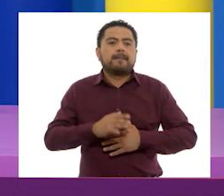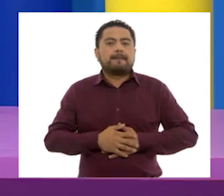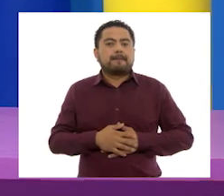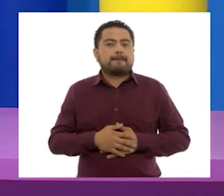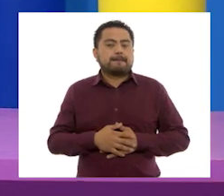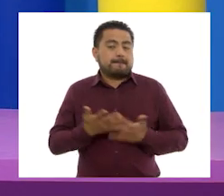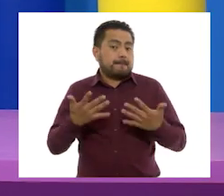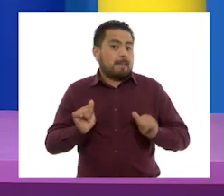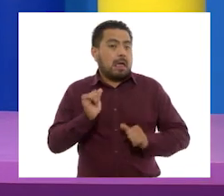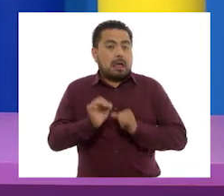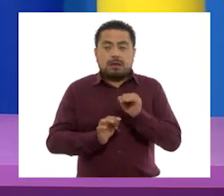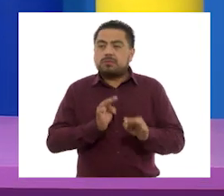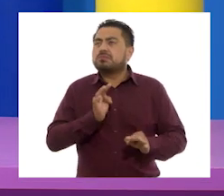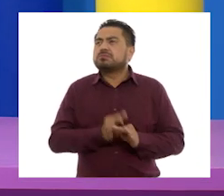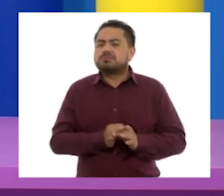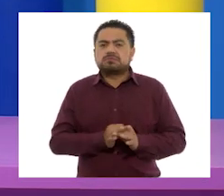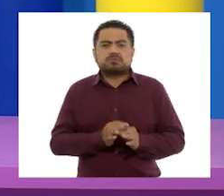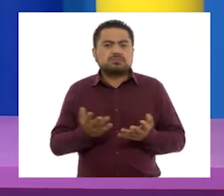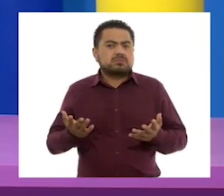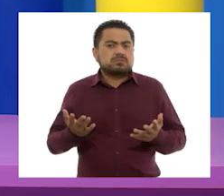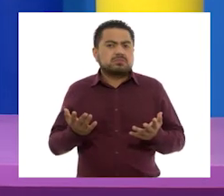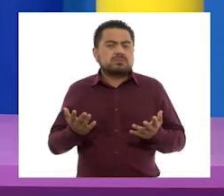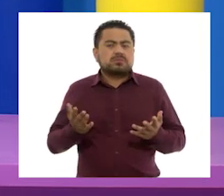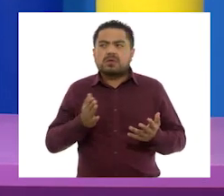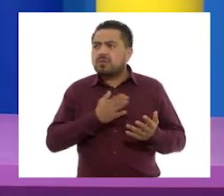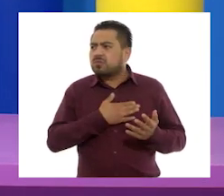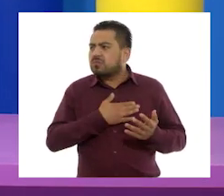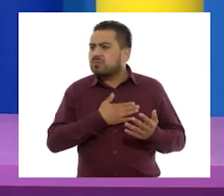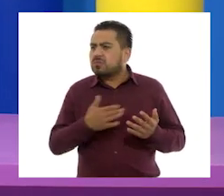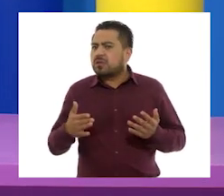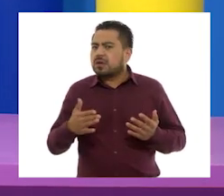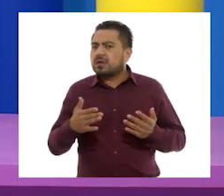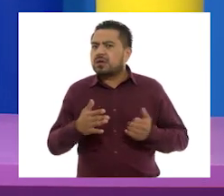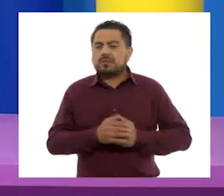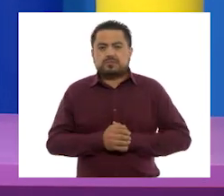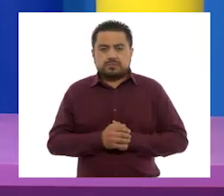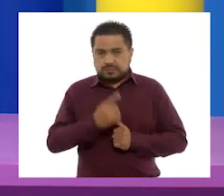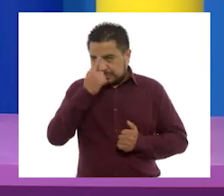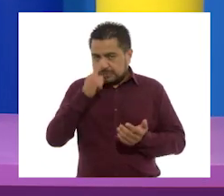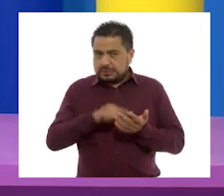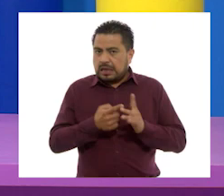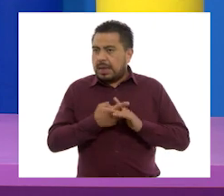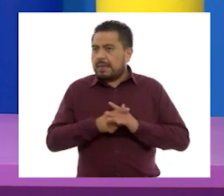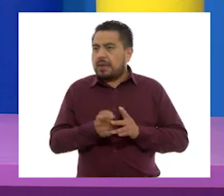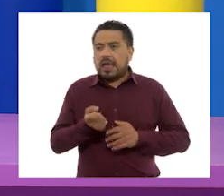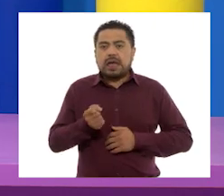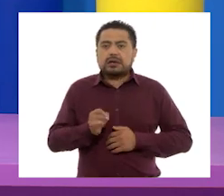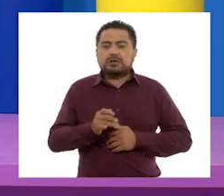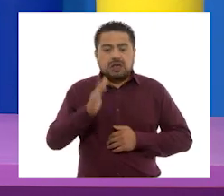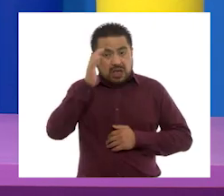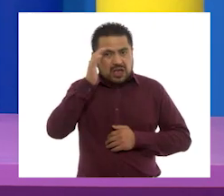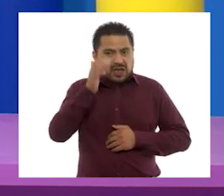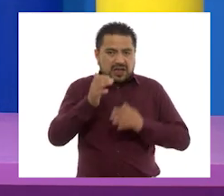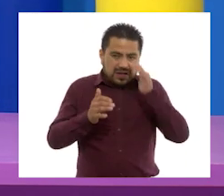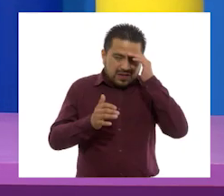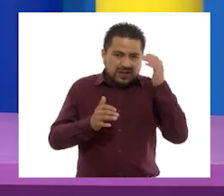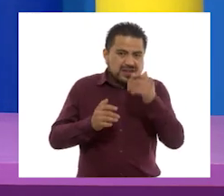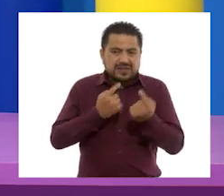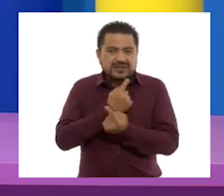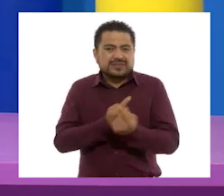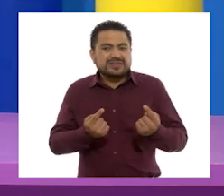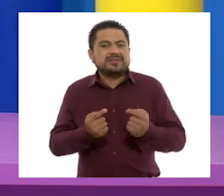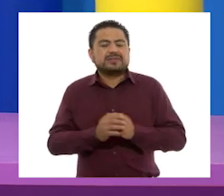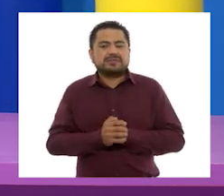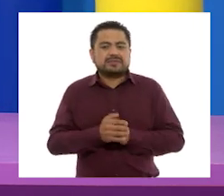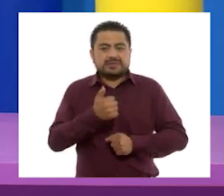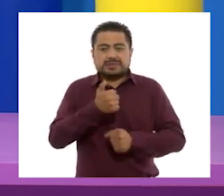Ya, listo. Ay, bueno, creo que empieza así. Hola, niños y niñas